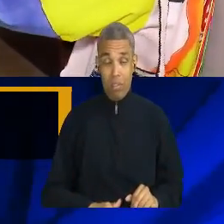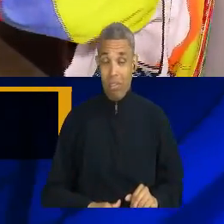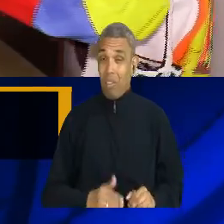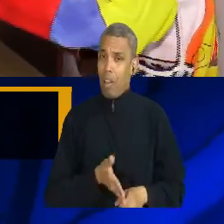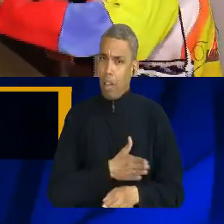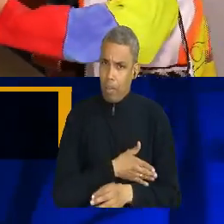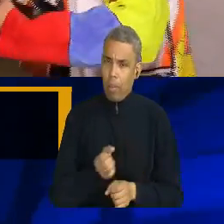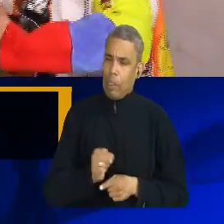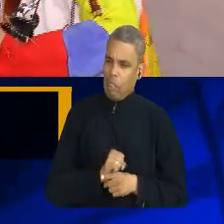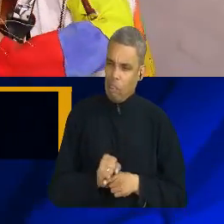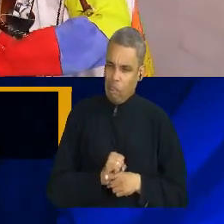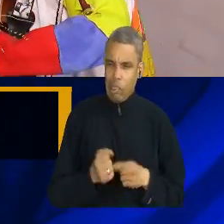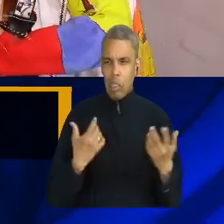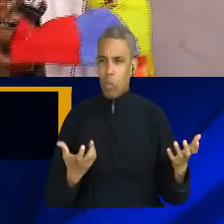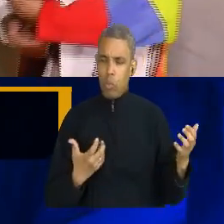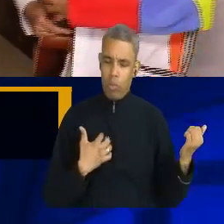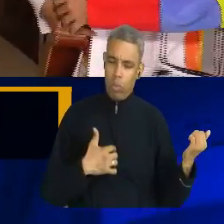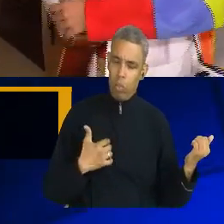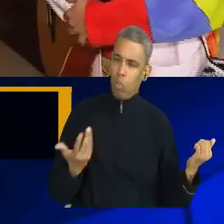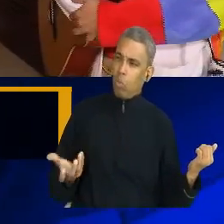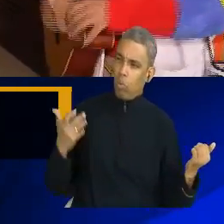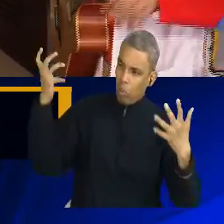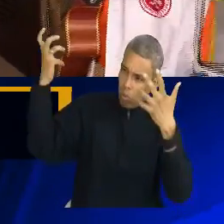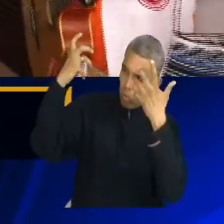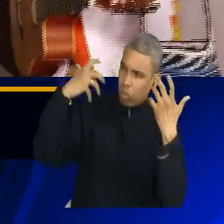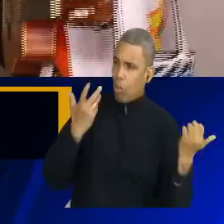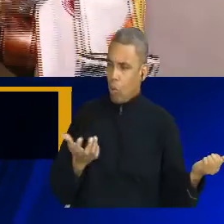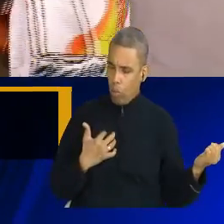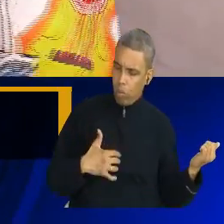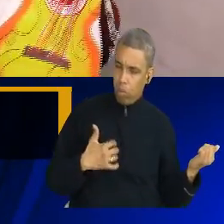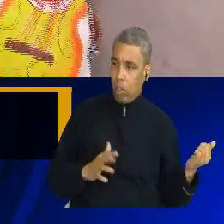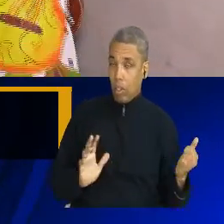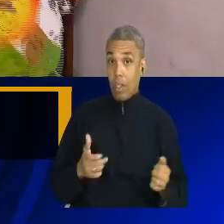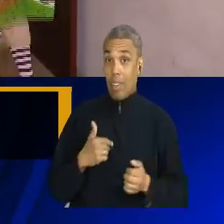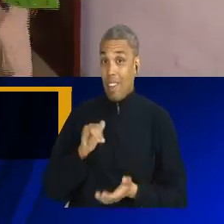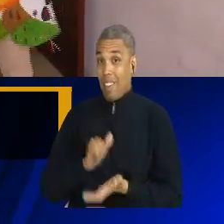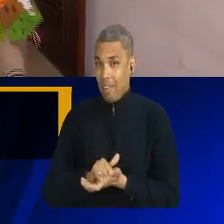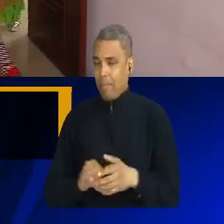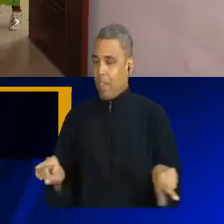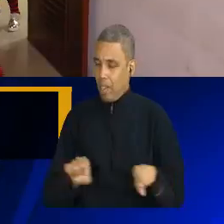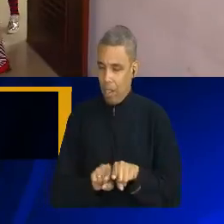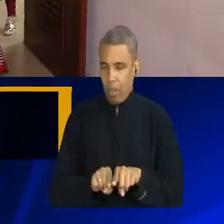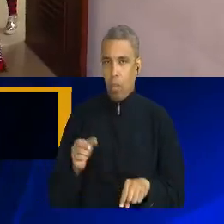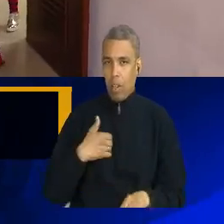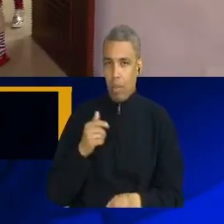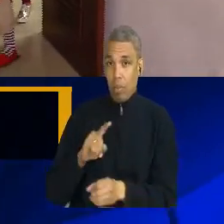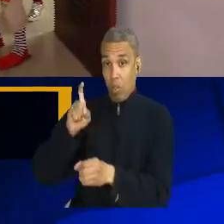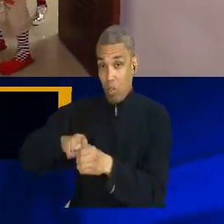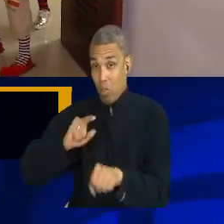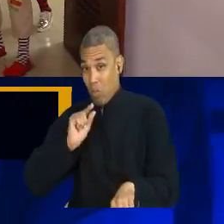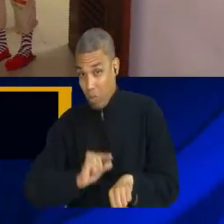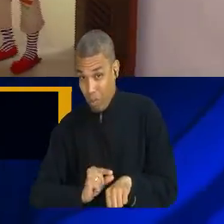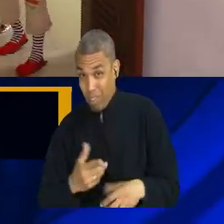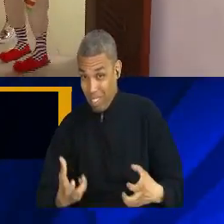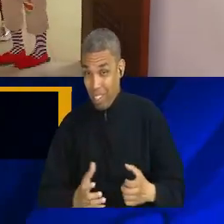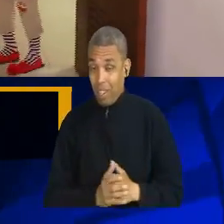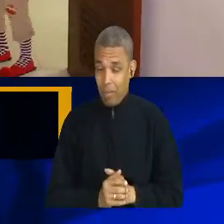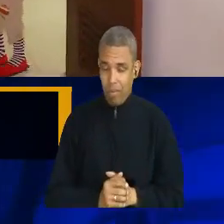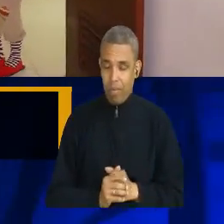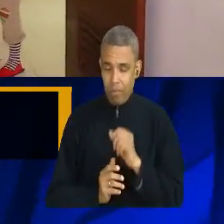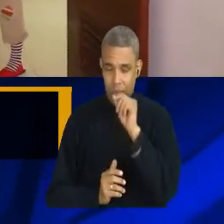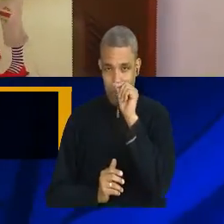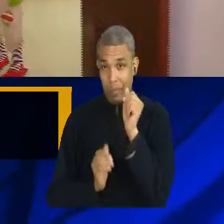Porque desafortunadamente el payaso es el que golpea, el que maltrata, el que tiene que decir las cosas en doble sentido. Y